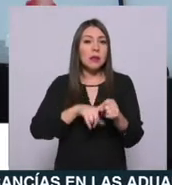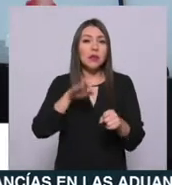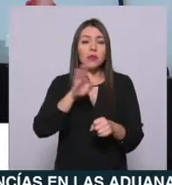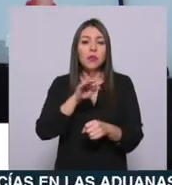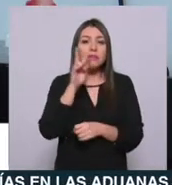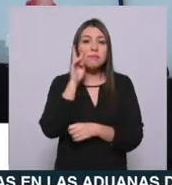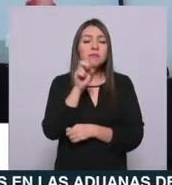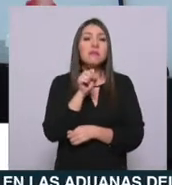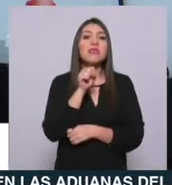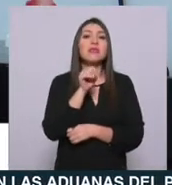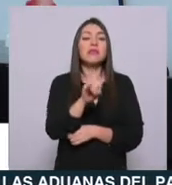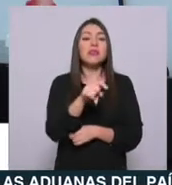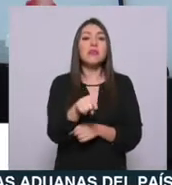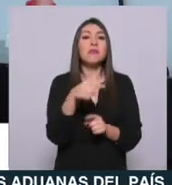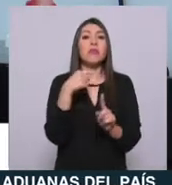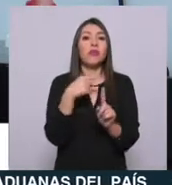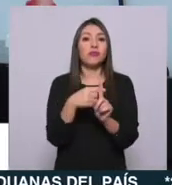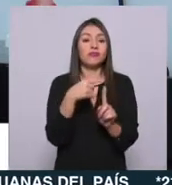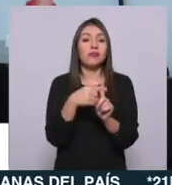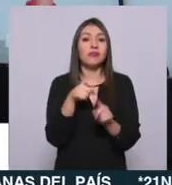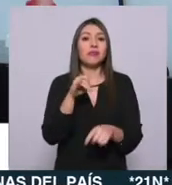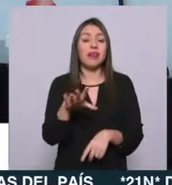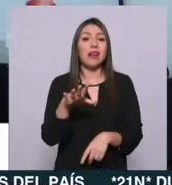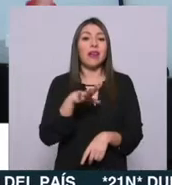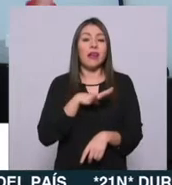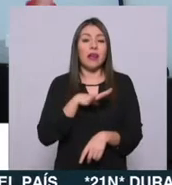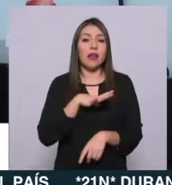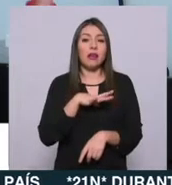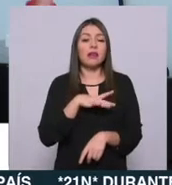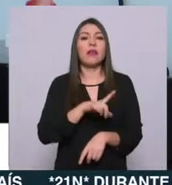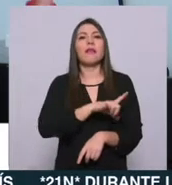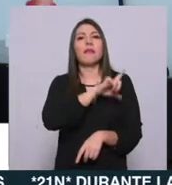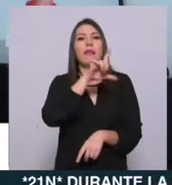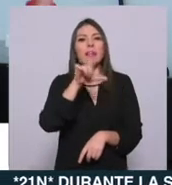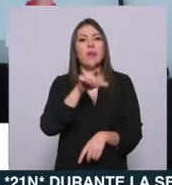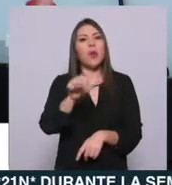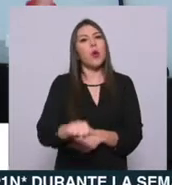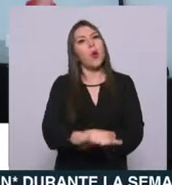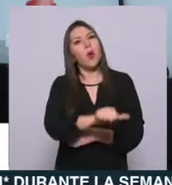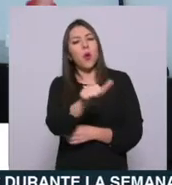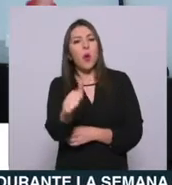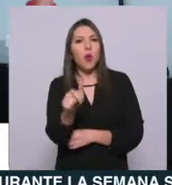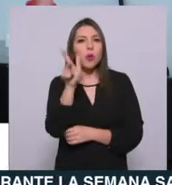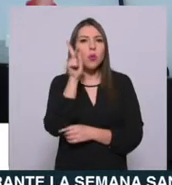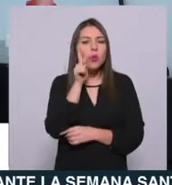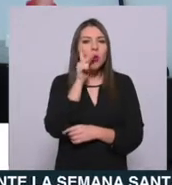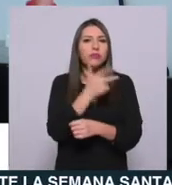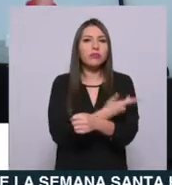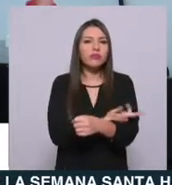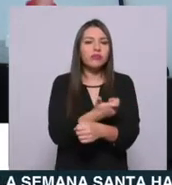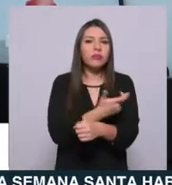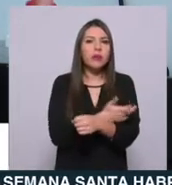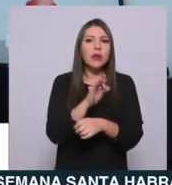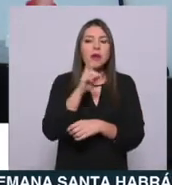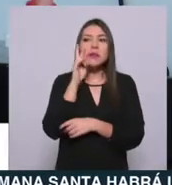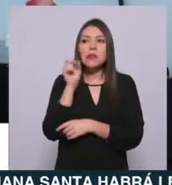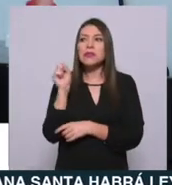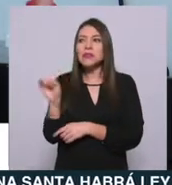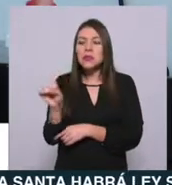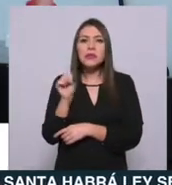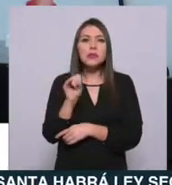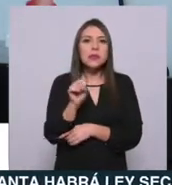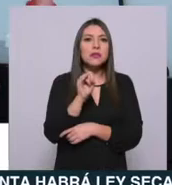positiva, nosotros realizamos otras pruebas para confirmar el diagnóstico. Y si estas pruebas salen positivas, desde ese